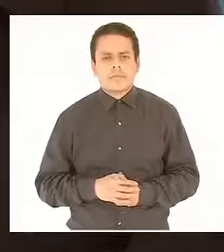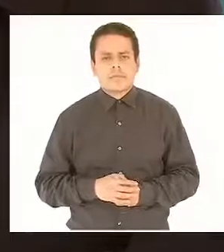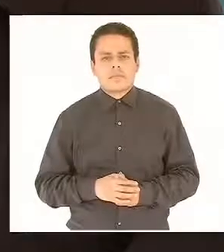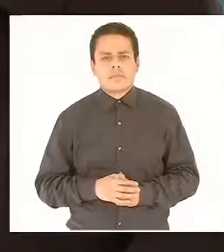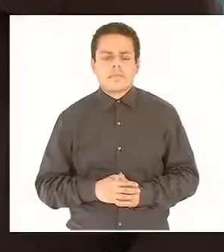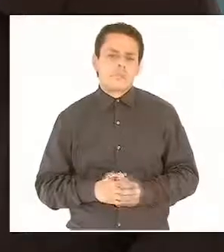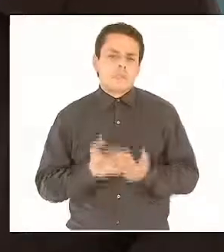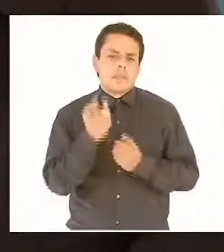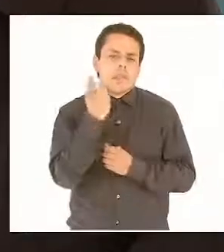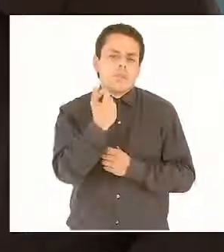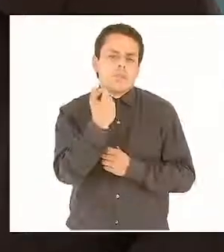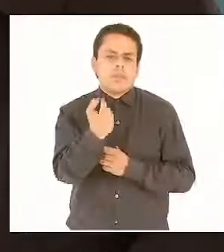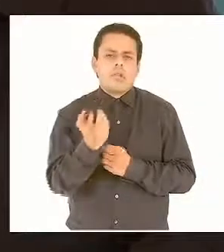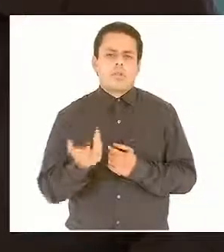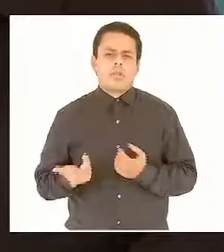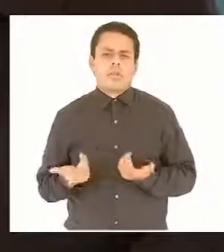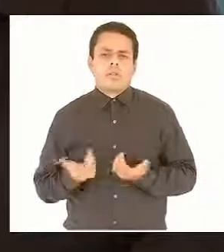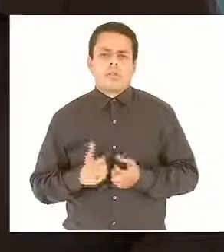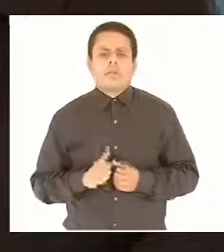Por eso